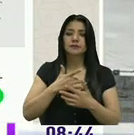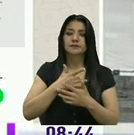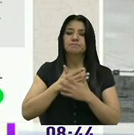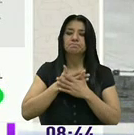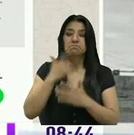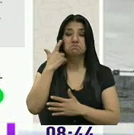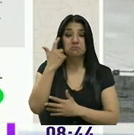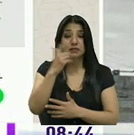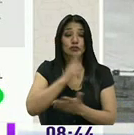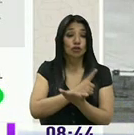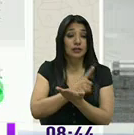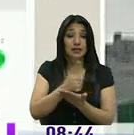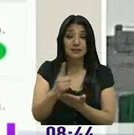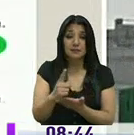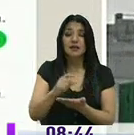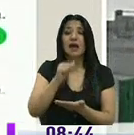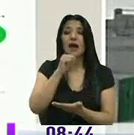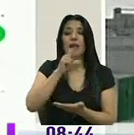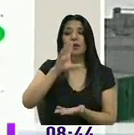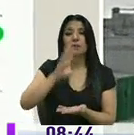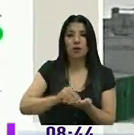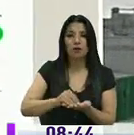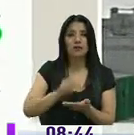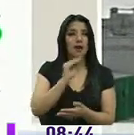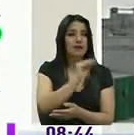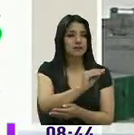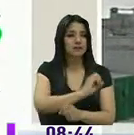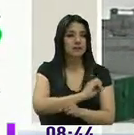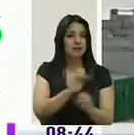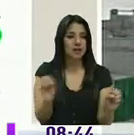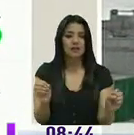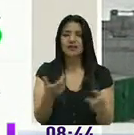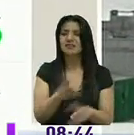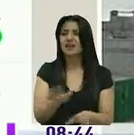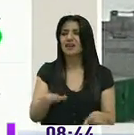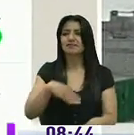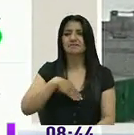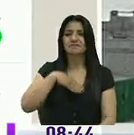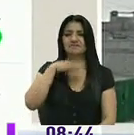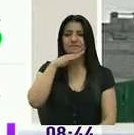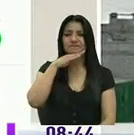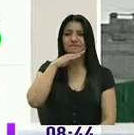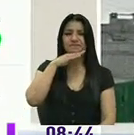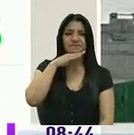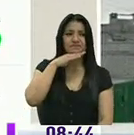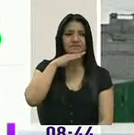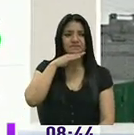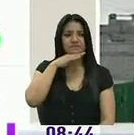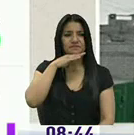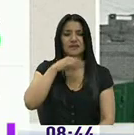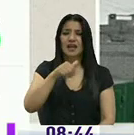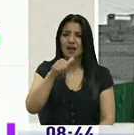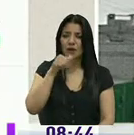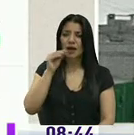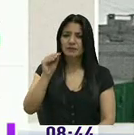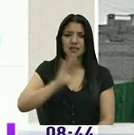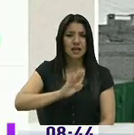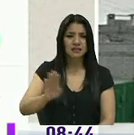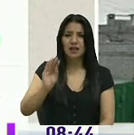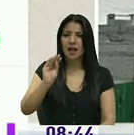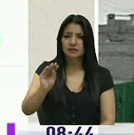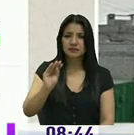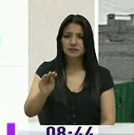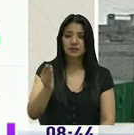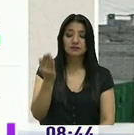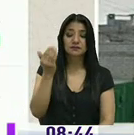pensar que todas las semanas nos quiten el agua no nos comuniquen situación que lo que a las que le van a quitar el agua siempre sube este conveniente